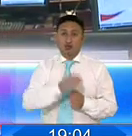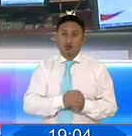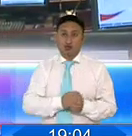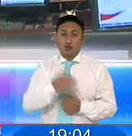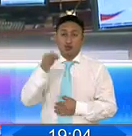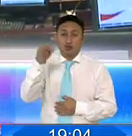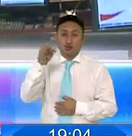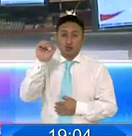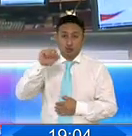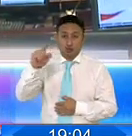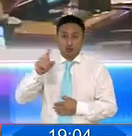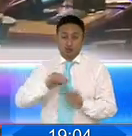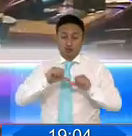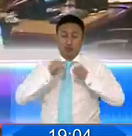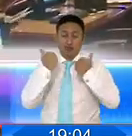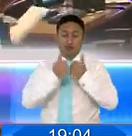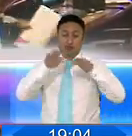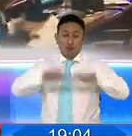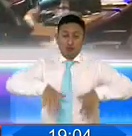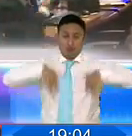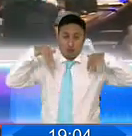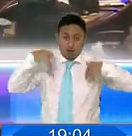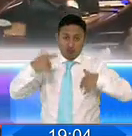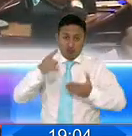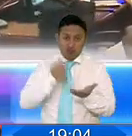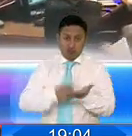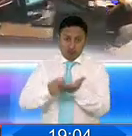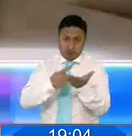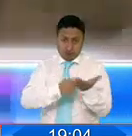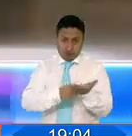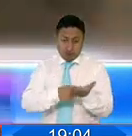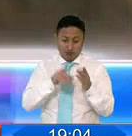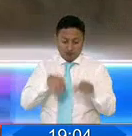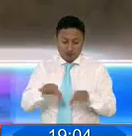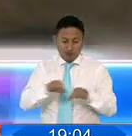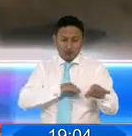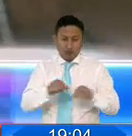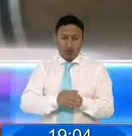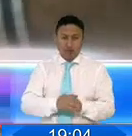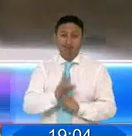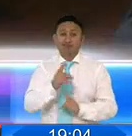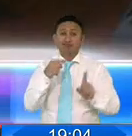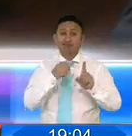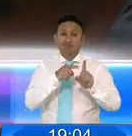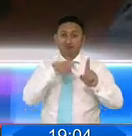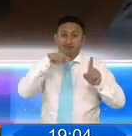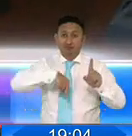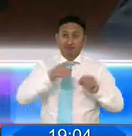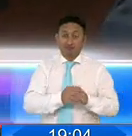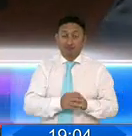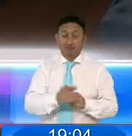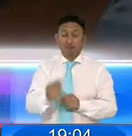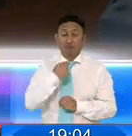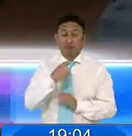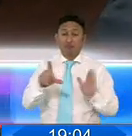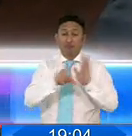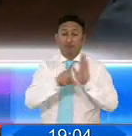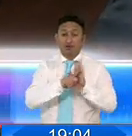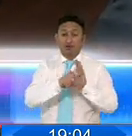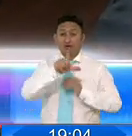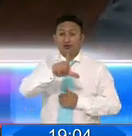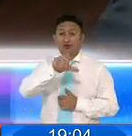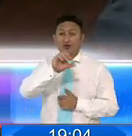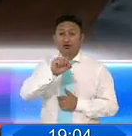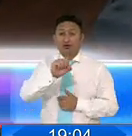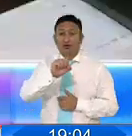será puesto en debate del Pleno de la Asamblea Nacional también indica que Azuero incurrió en las prohibiciones de la Ley Orgánica